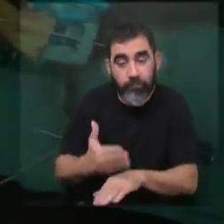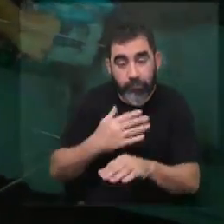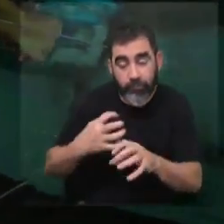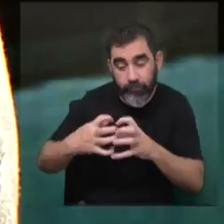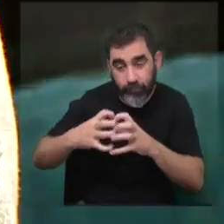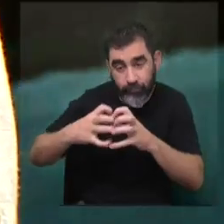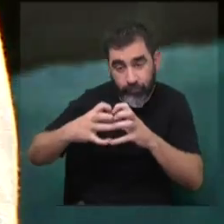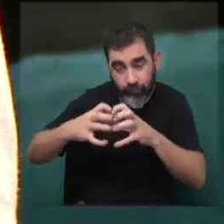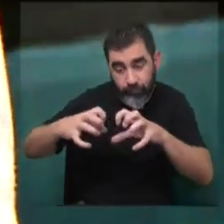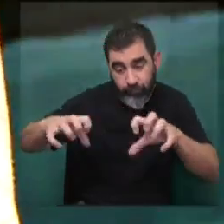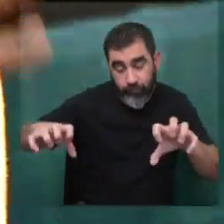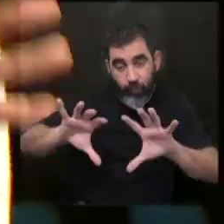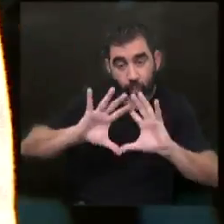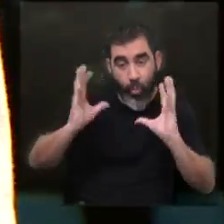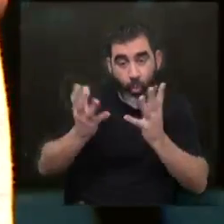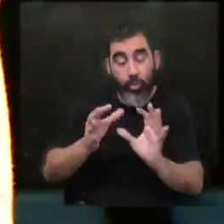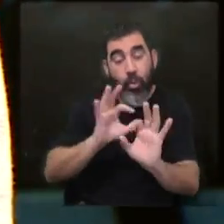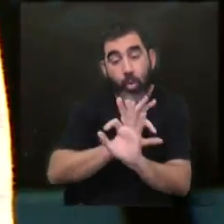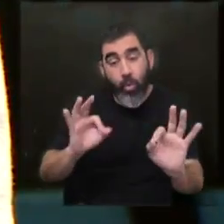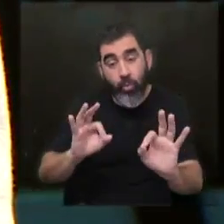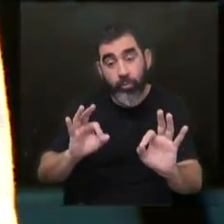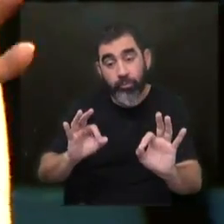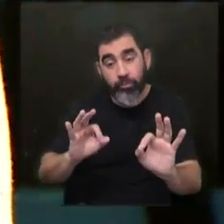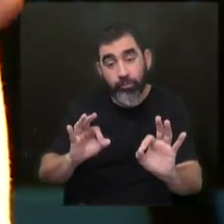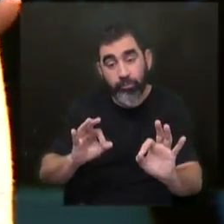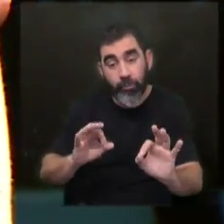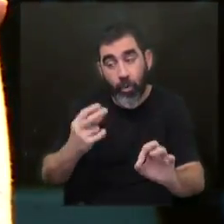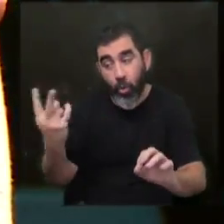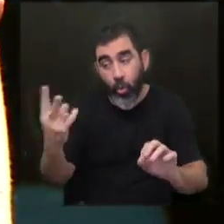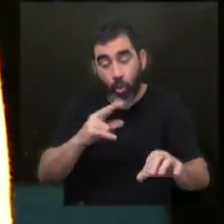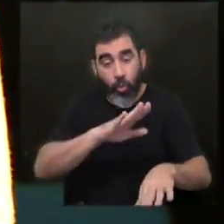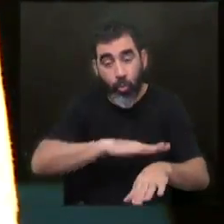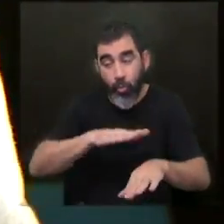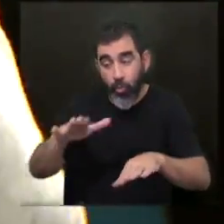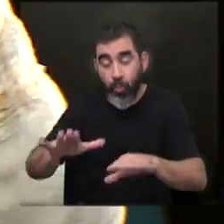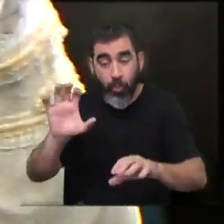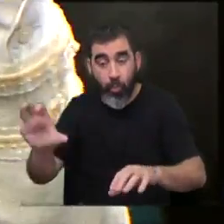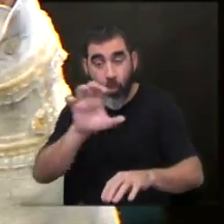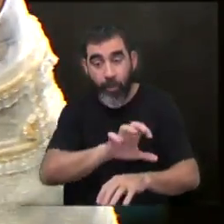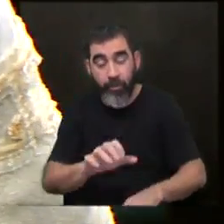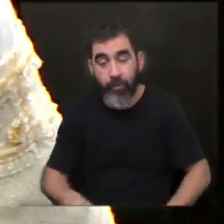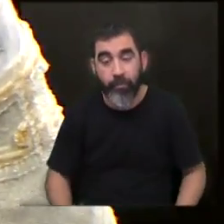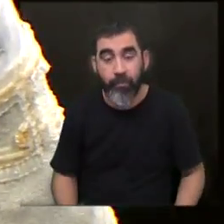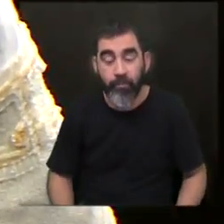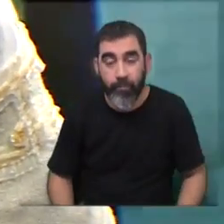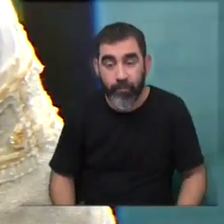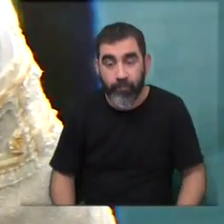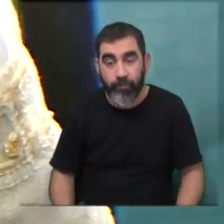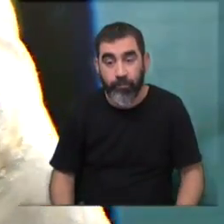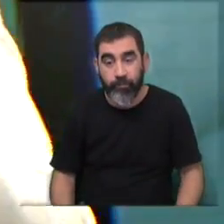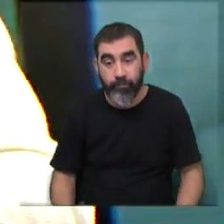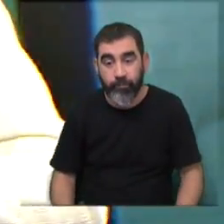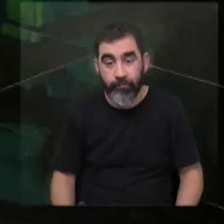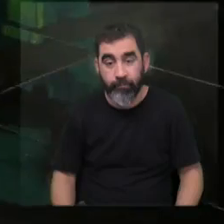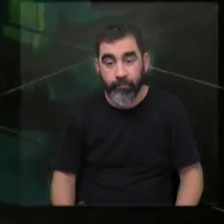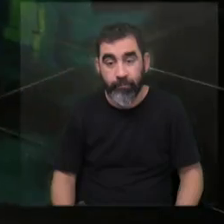¿verdad? O haber aparecido, digamos, en los dos continentes. Yo creo que sobre eso siguen discutiendo y peleándose, Claro, ¿no?